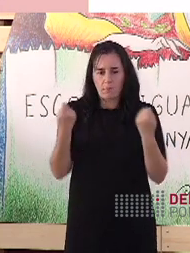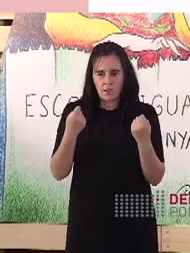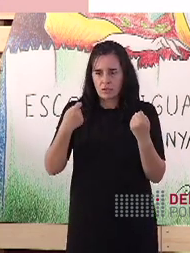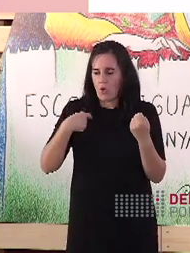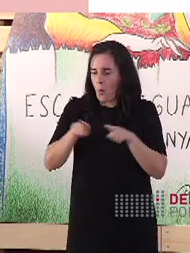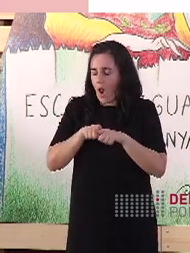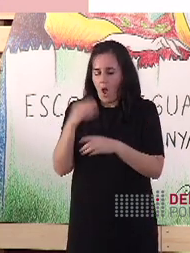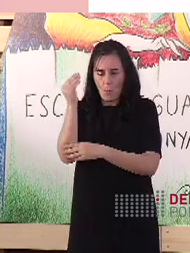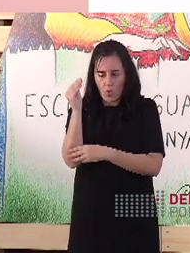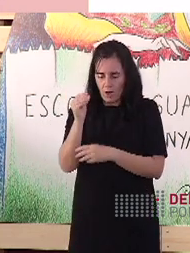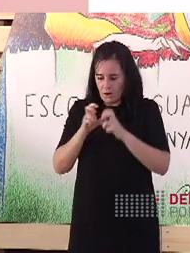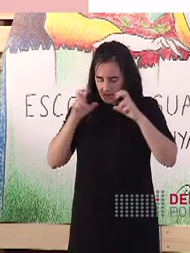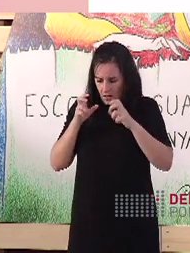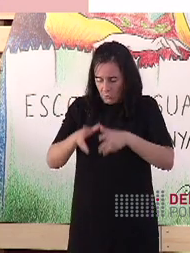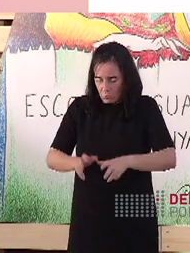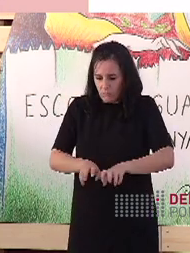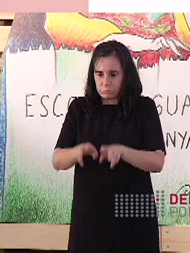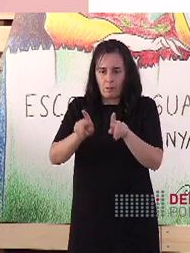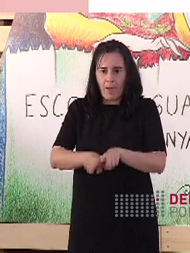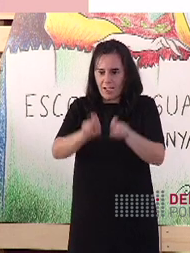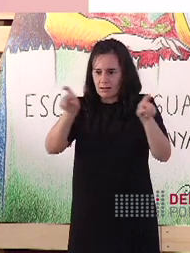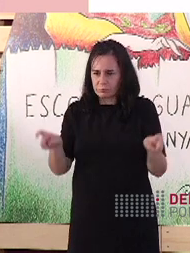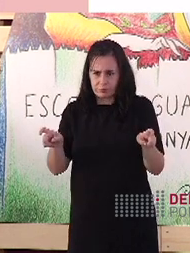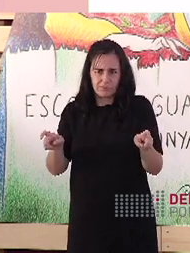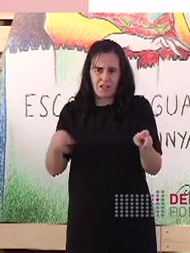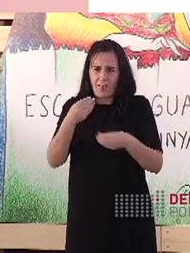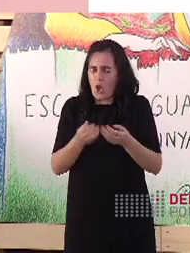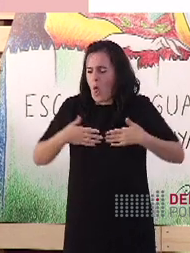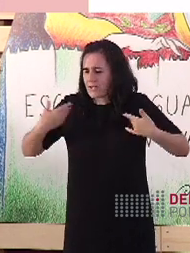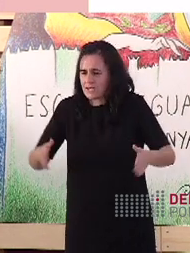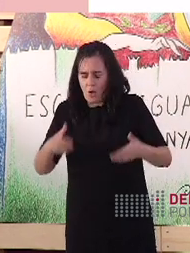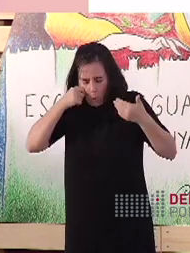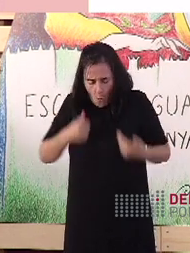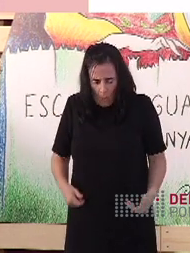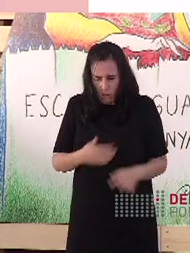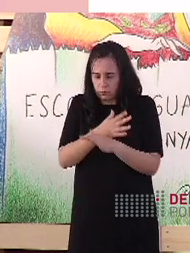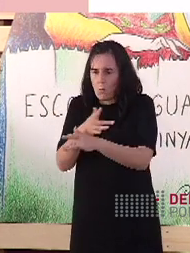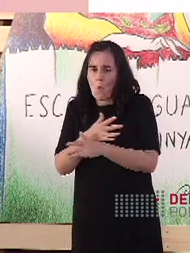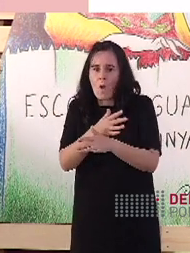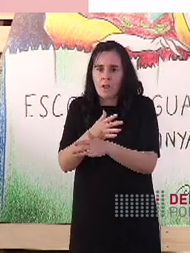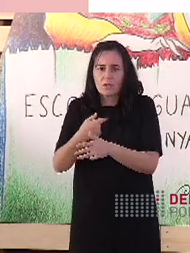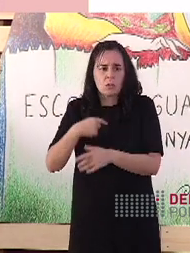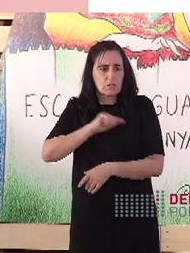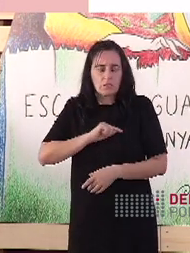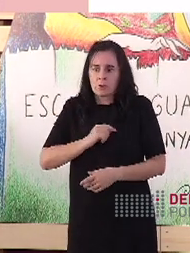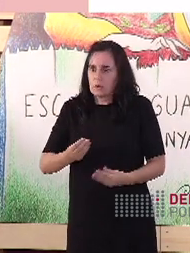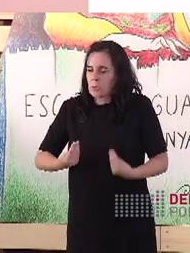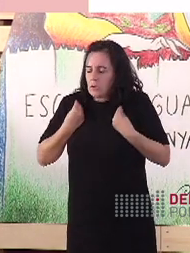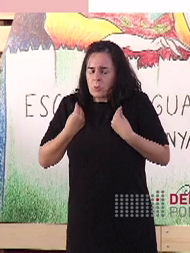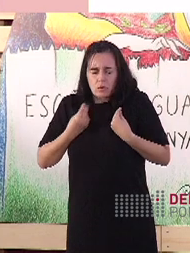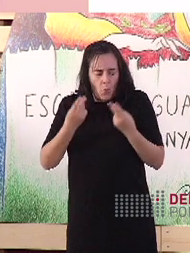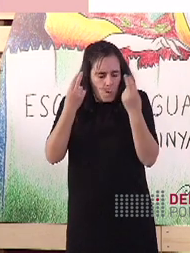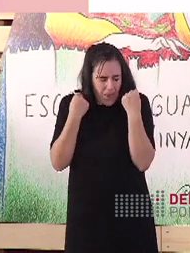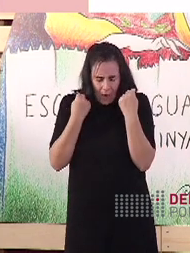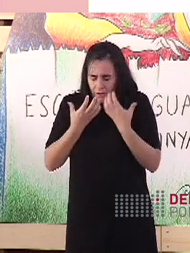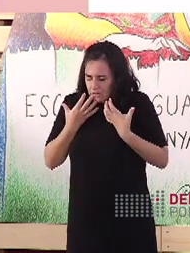piernas a su gusto, moviendo sus cosas sobre mí y dentro de mí. Estaban jugando con mi cuerpo. Nunca me he sentido tan asustada, desgraciada y humillada